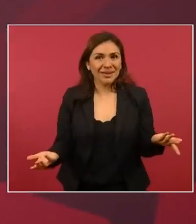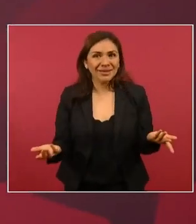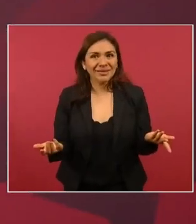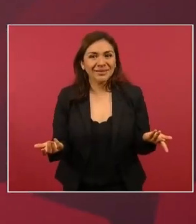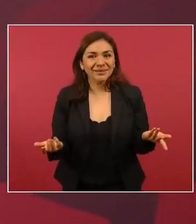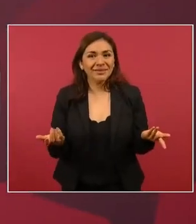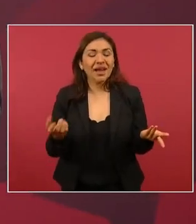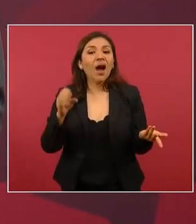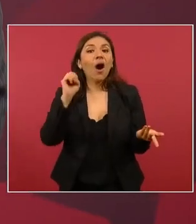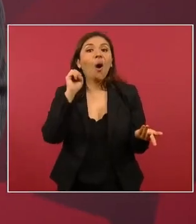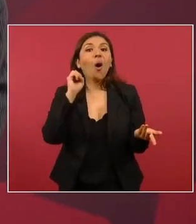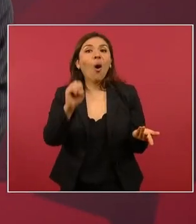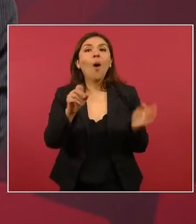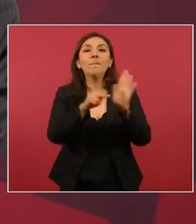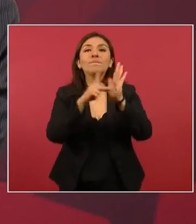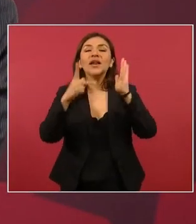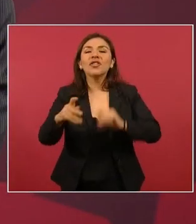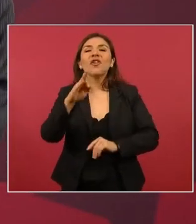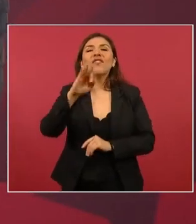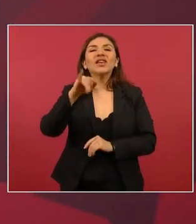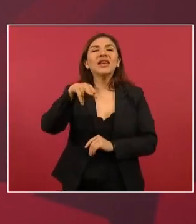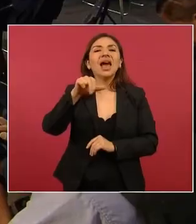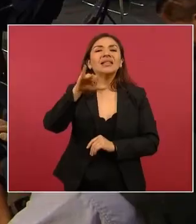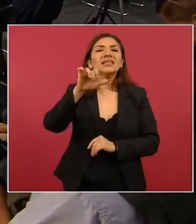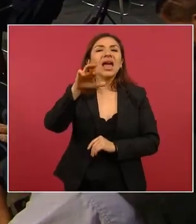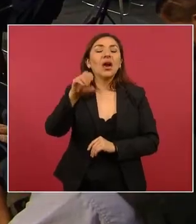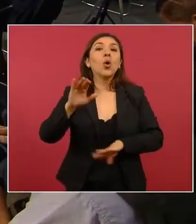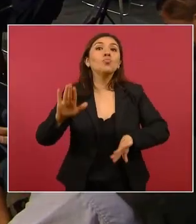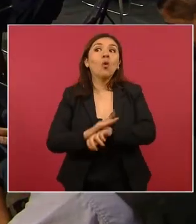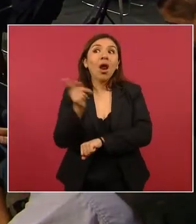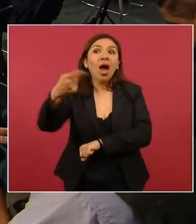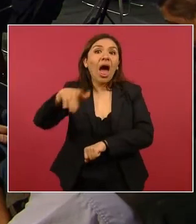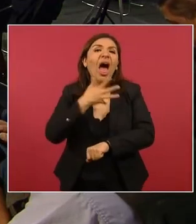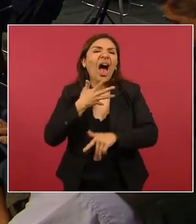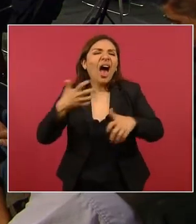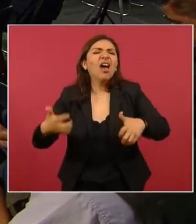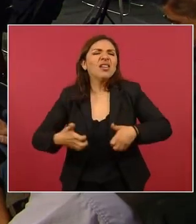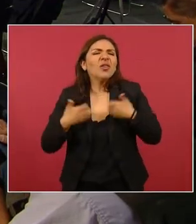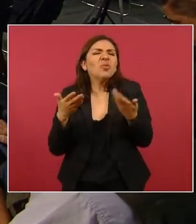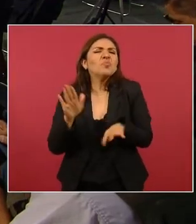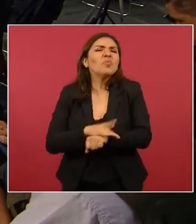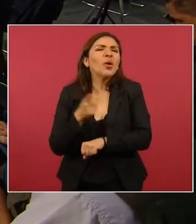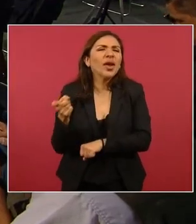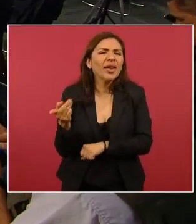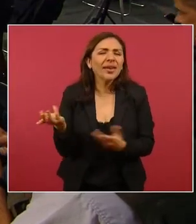o de El Financiero, porque están enojados los del Financiero